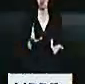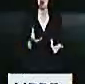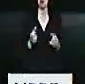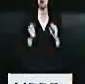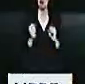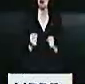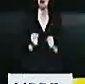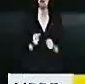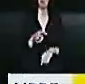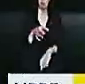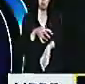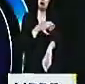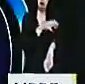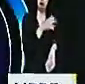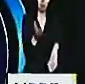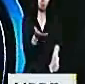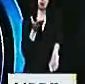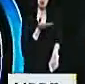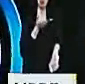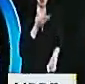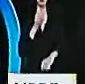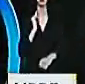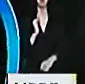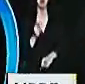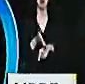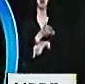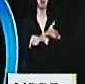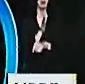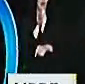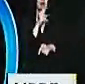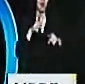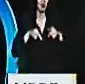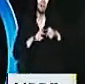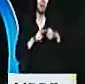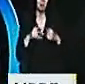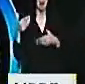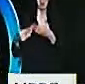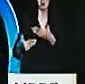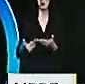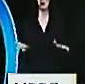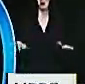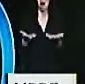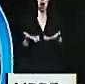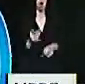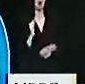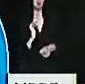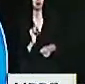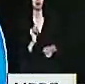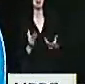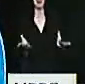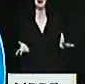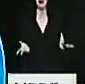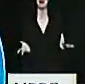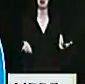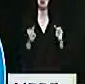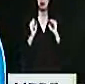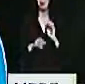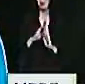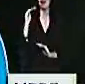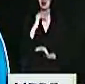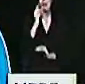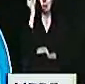para descentralizar. Y probablemente nunca habíamos tenido tantas herramientas, ¿no?, como para avanzar en eso, para poder innovar precisamente y ser un poco más audaces,